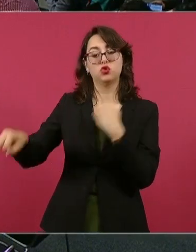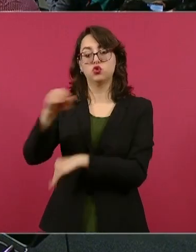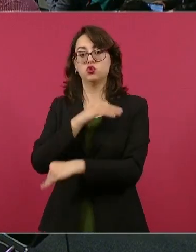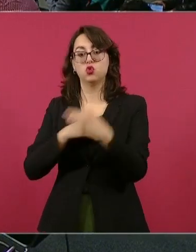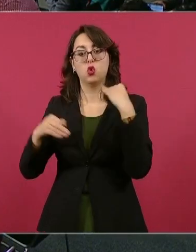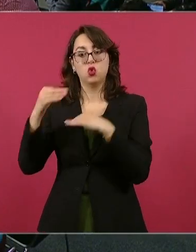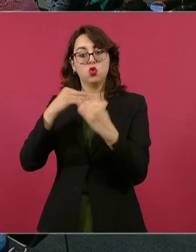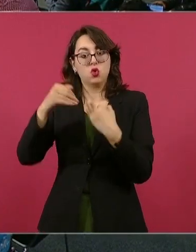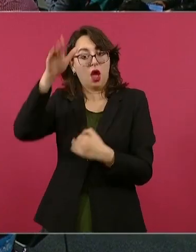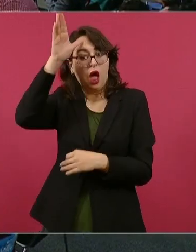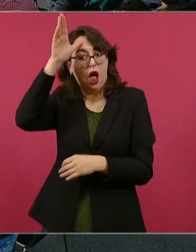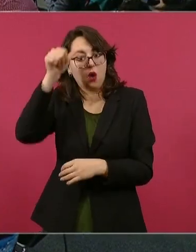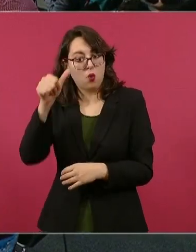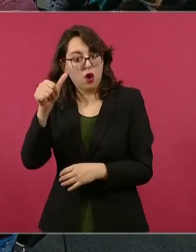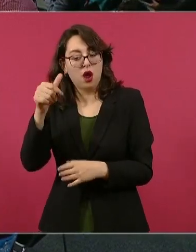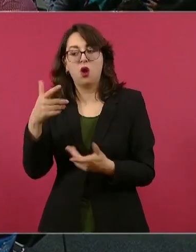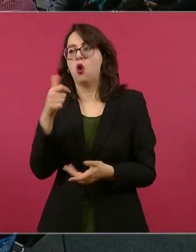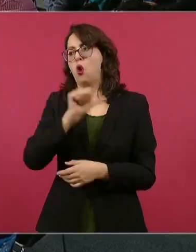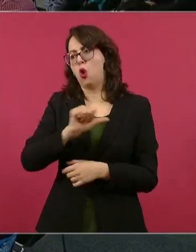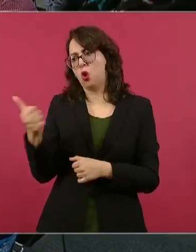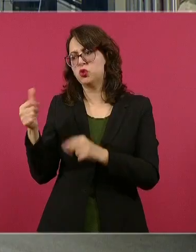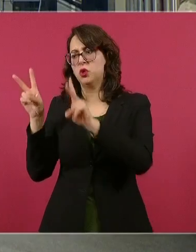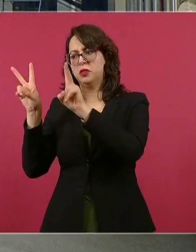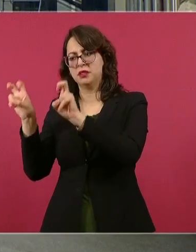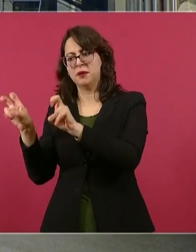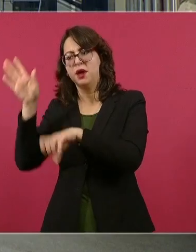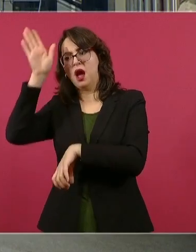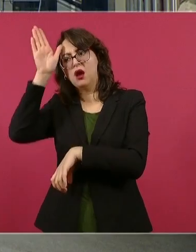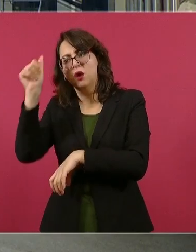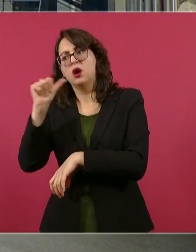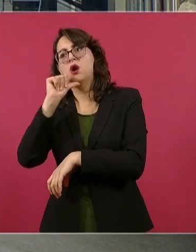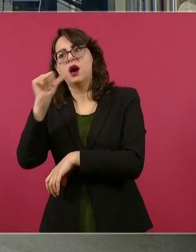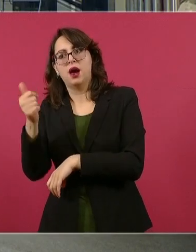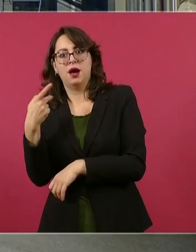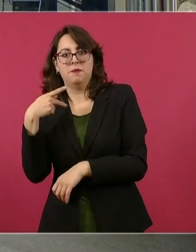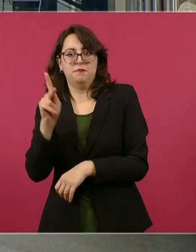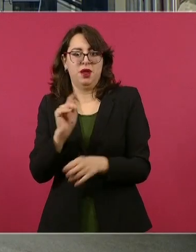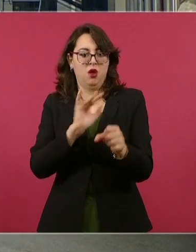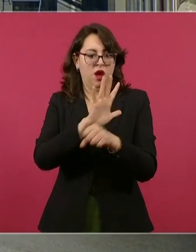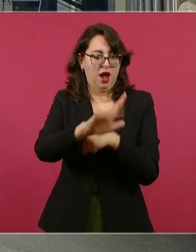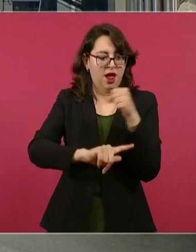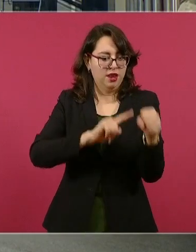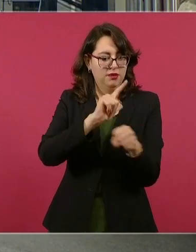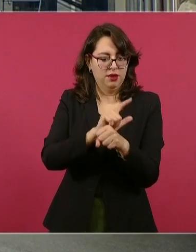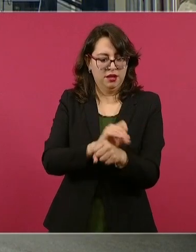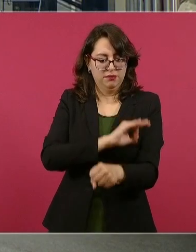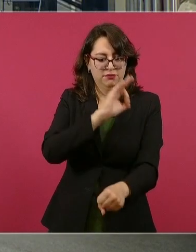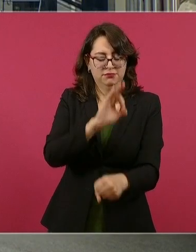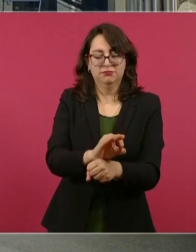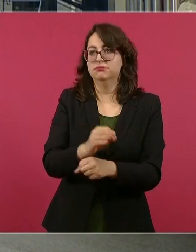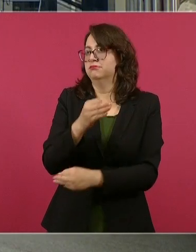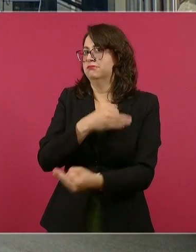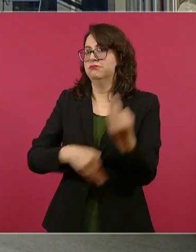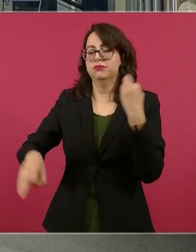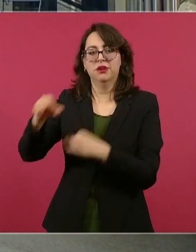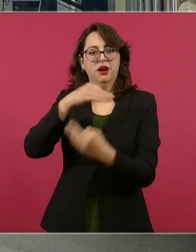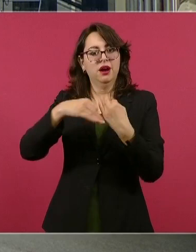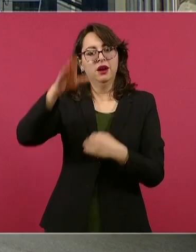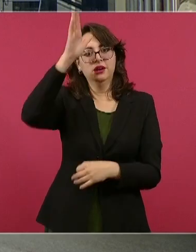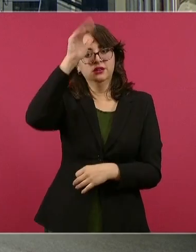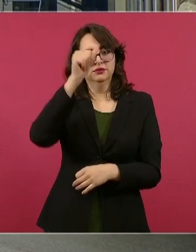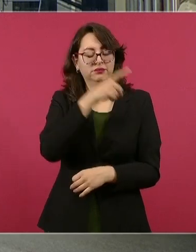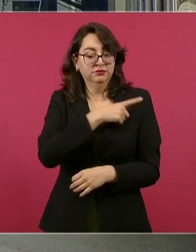bien enfocarme poco a poco, creo que se van avanzando en estos temas de esta manera con reformas. Y el otro punto también de en el